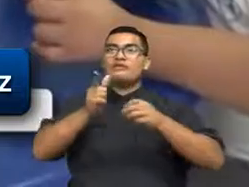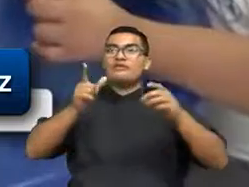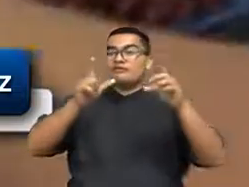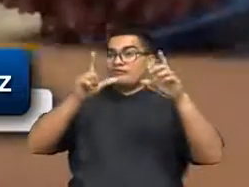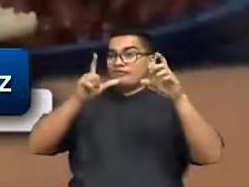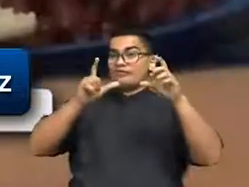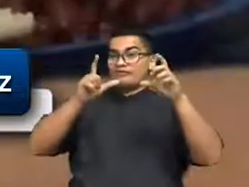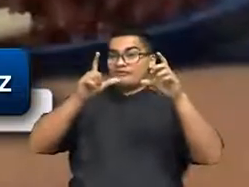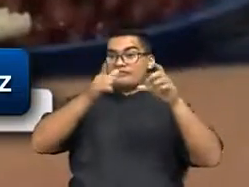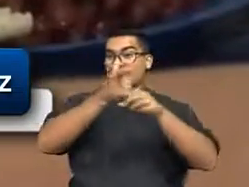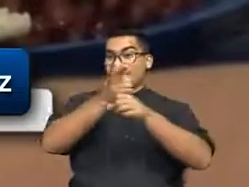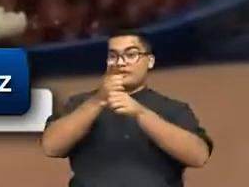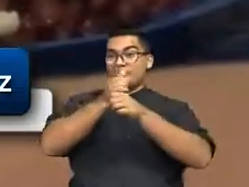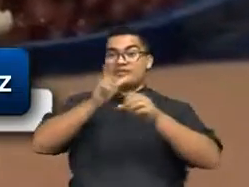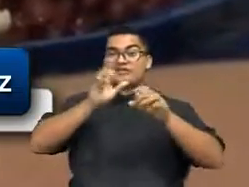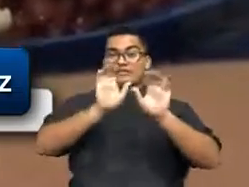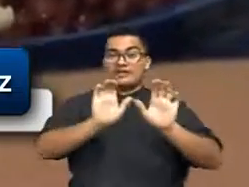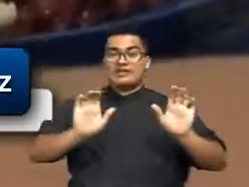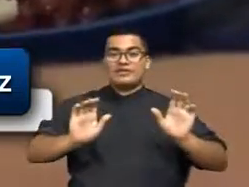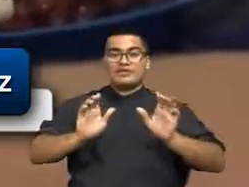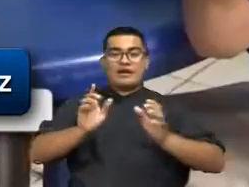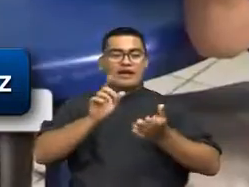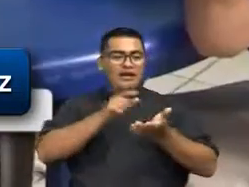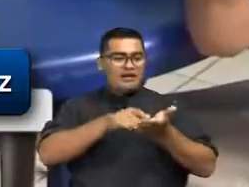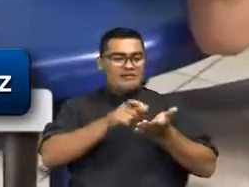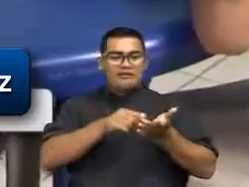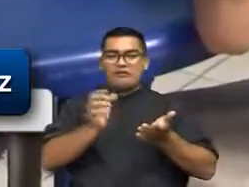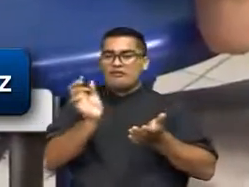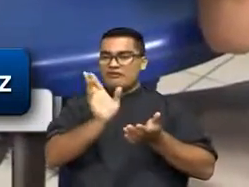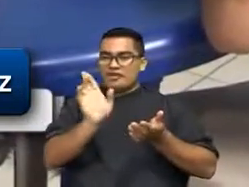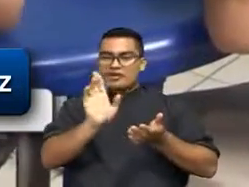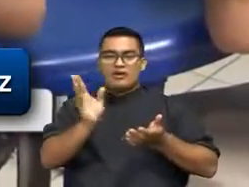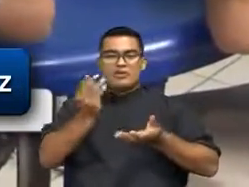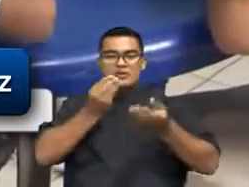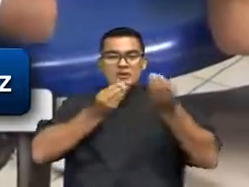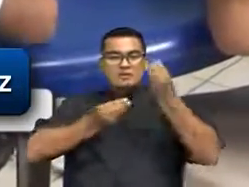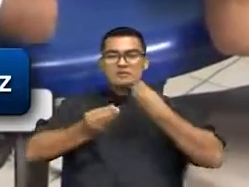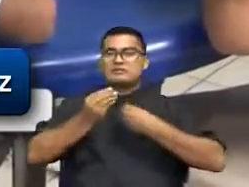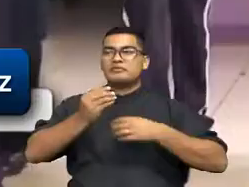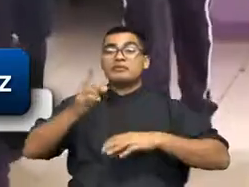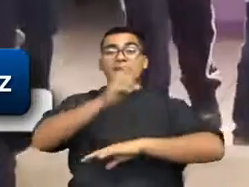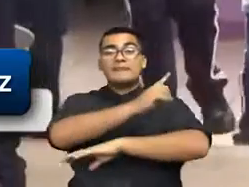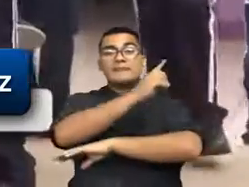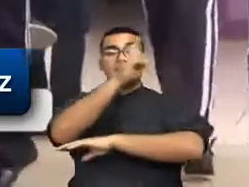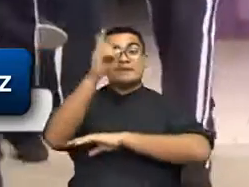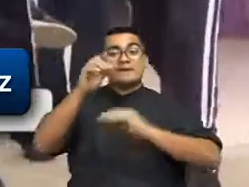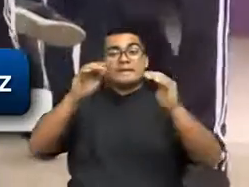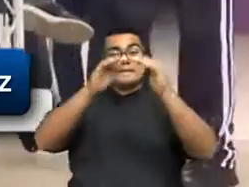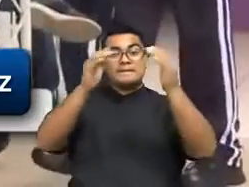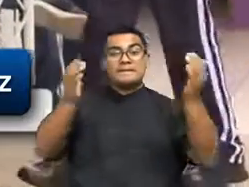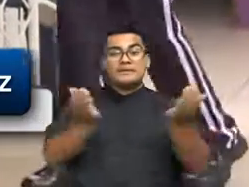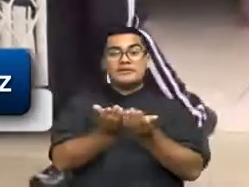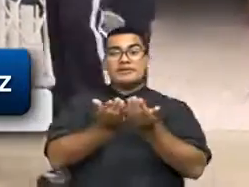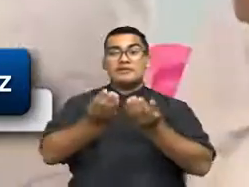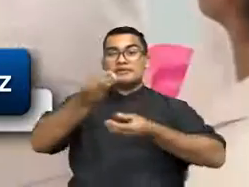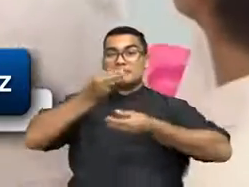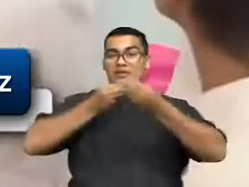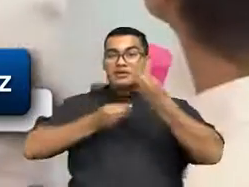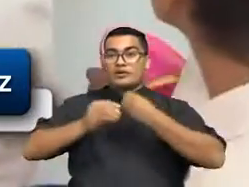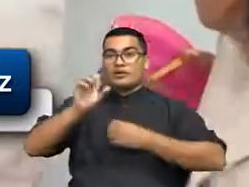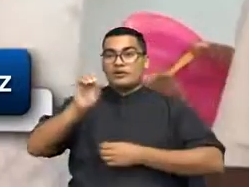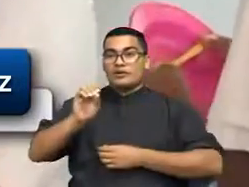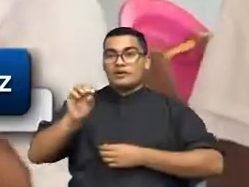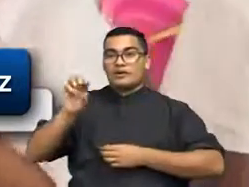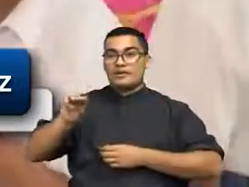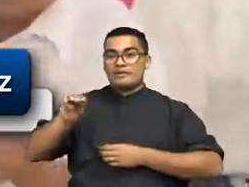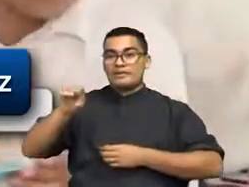sus frijoles, y casualmente también en el Día Mundial de la Alimentación, la OMS, la OPS, el